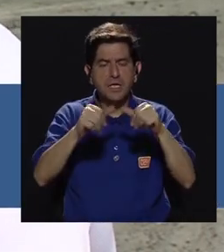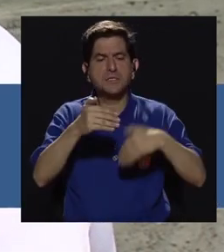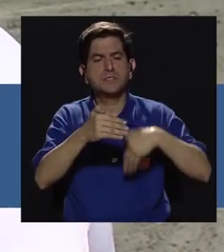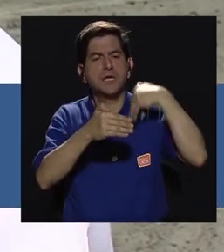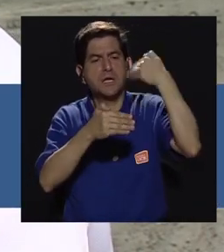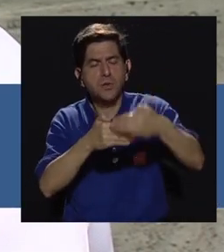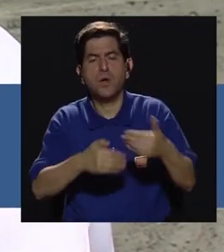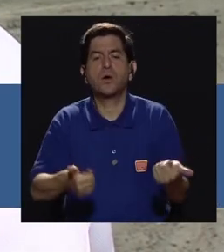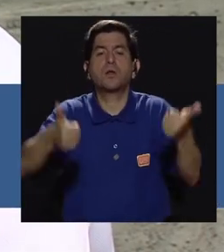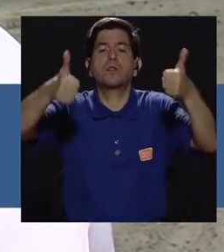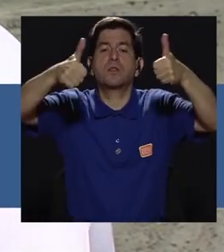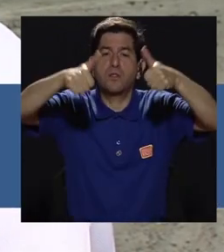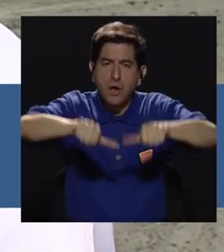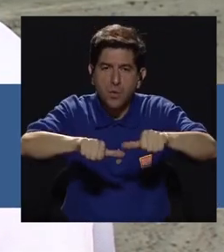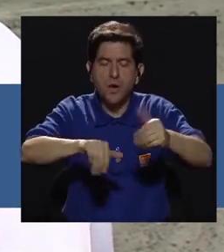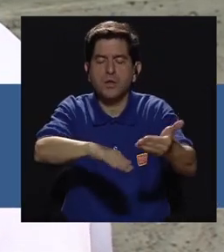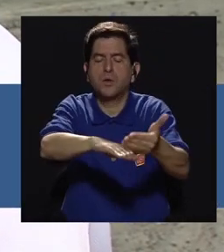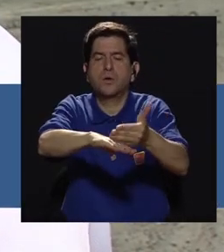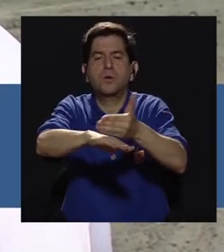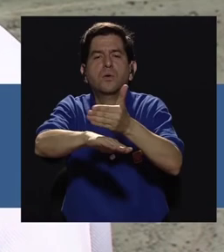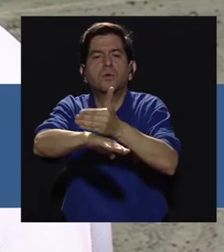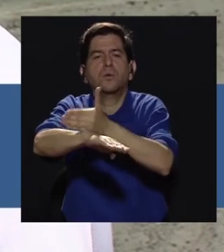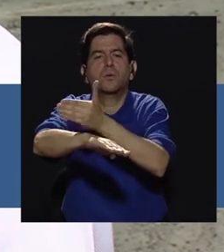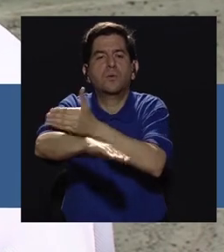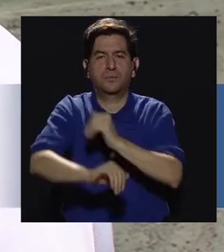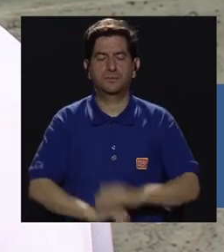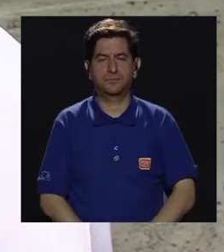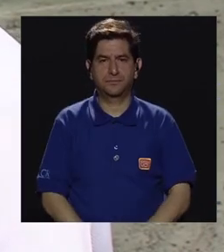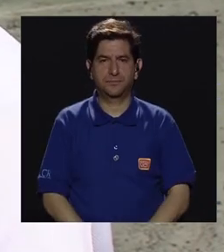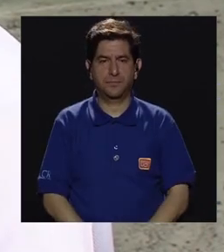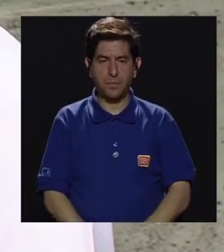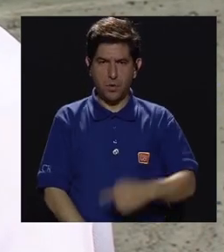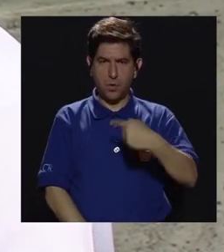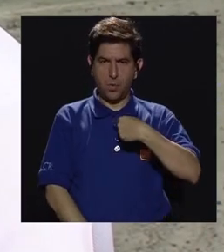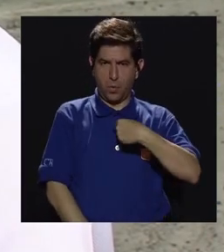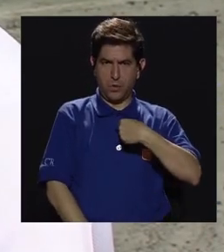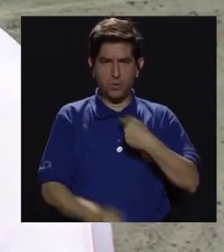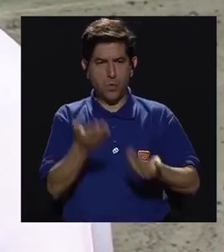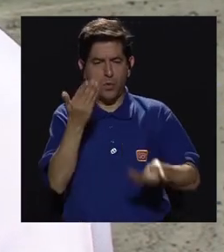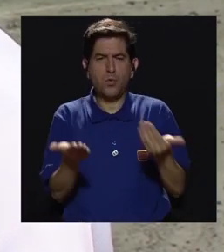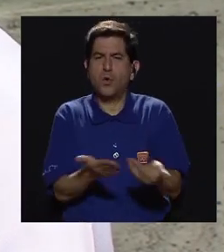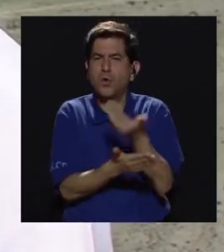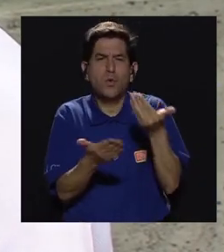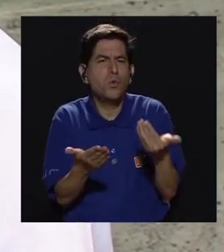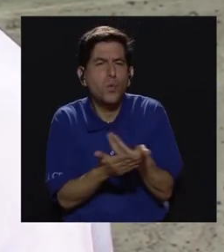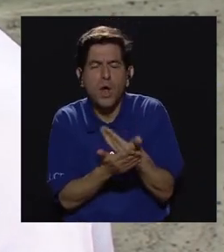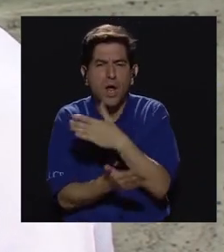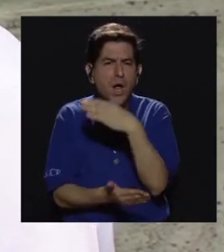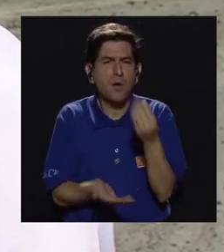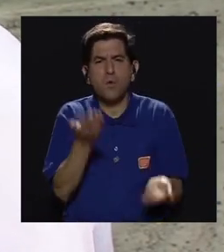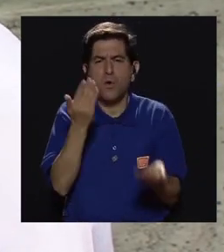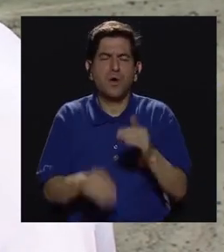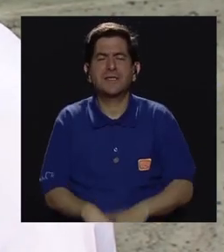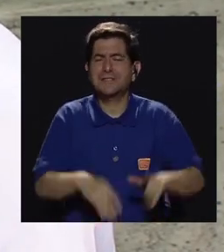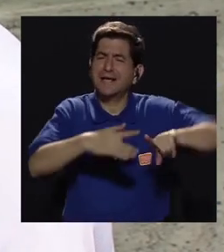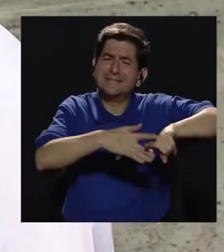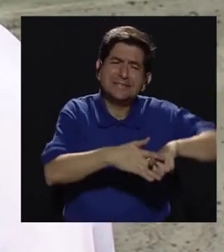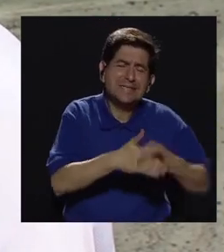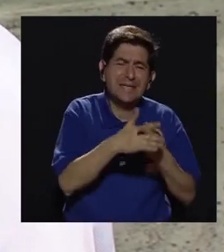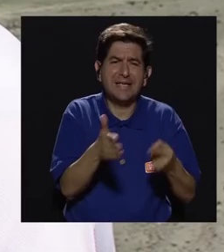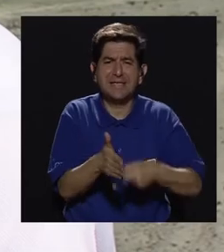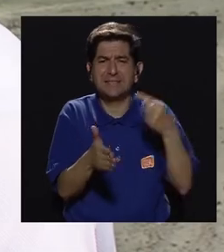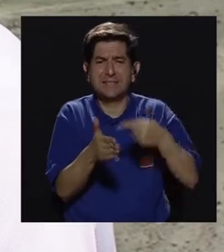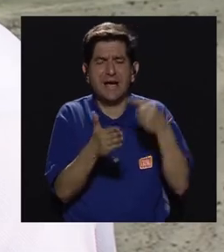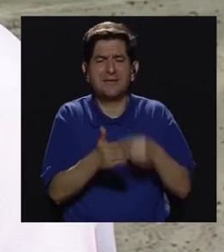conforme vayamos avanzando. Cuando uno es relativamente nuevo, cuando es relativamente principiante, a veces experimenta